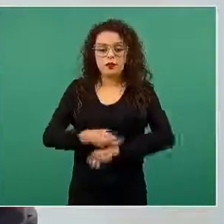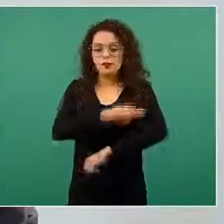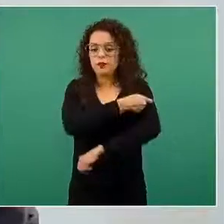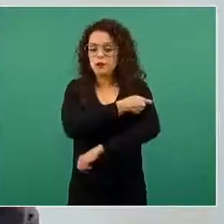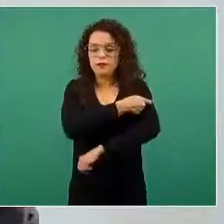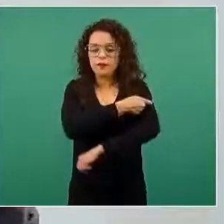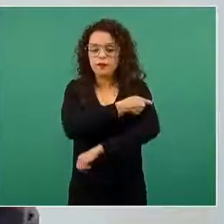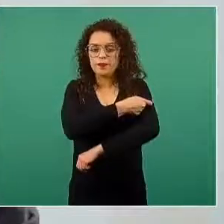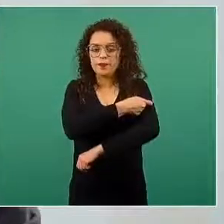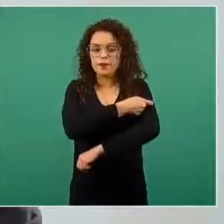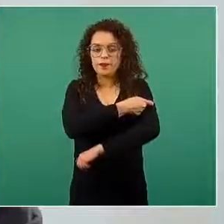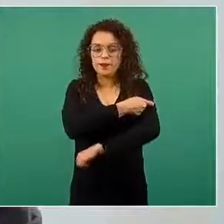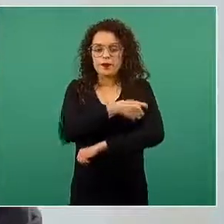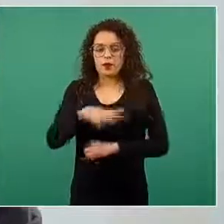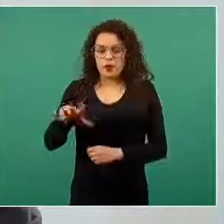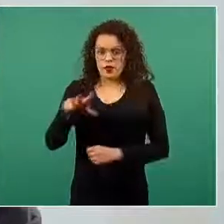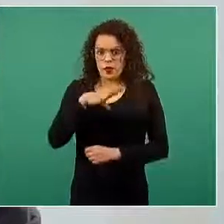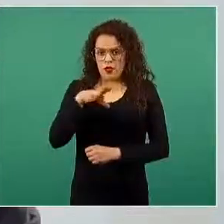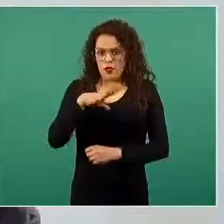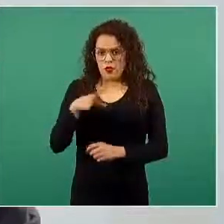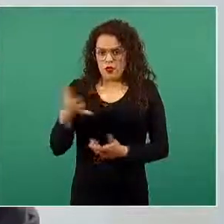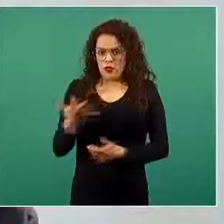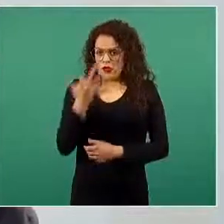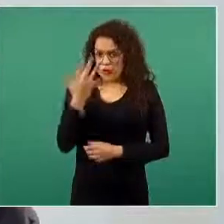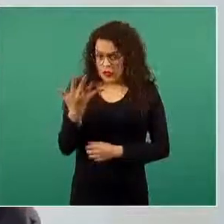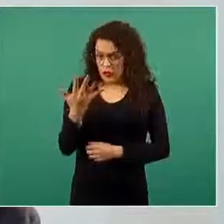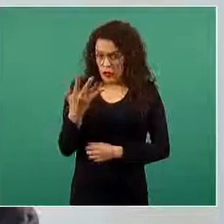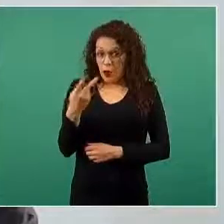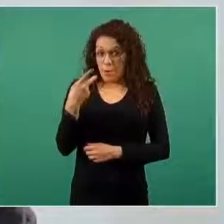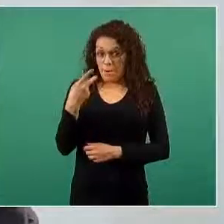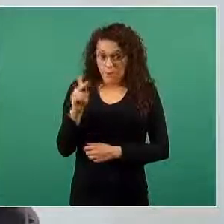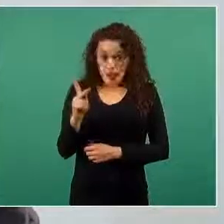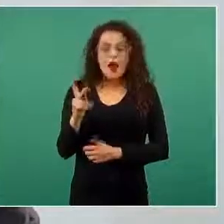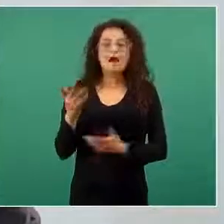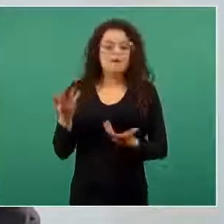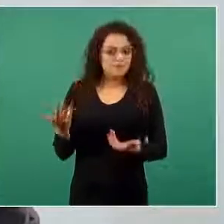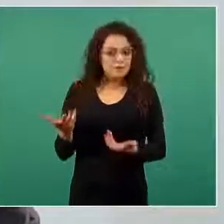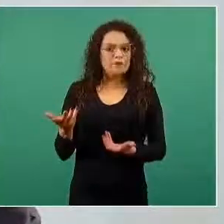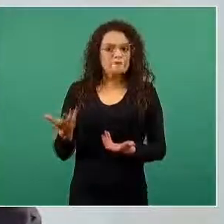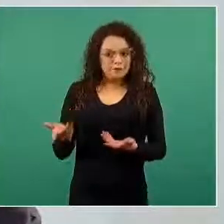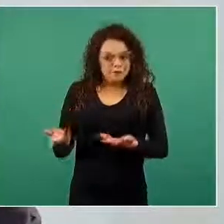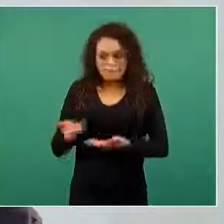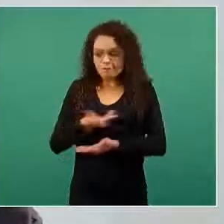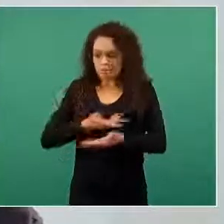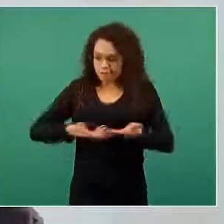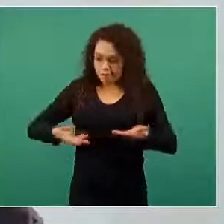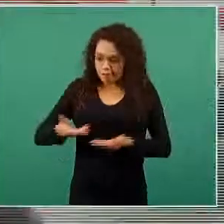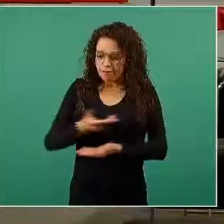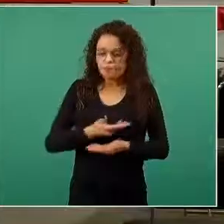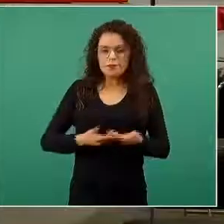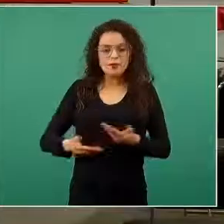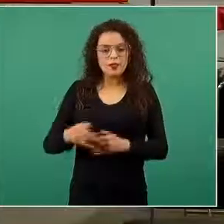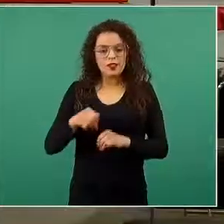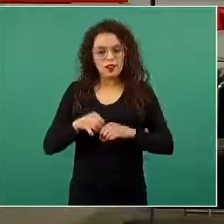vacuna. Habíamos tenido aproximadamente 5, pero afortunadamente, en base a este intercambio de información, en